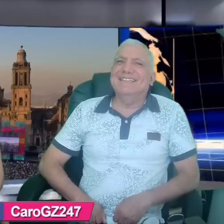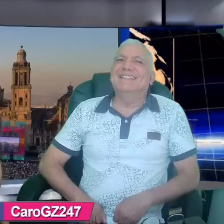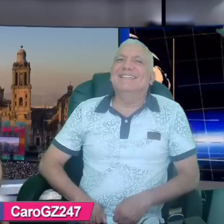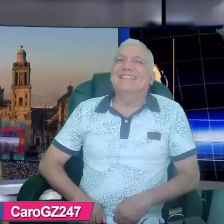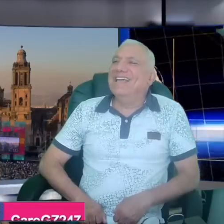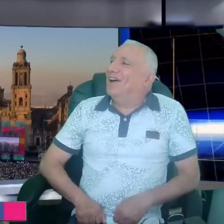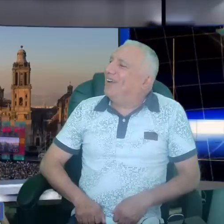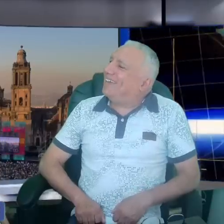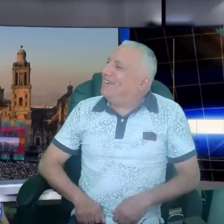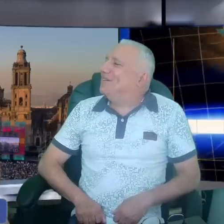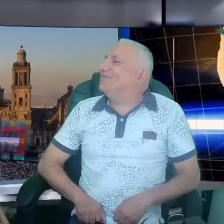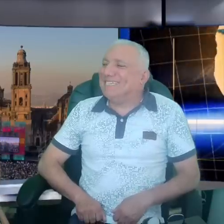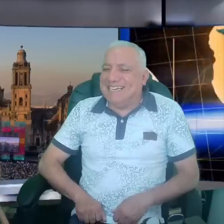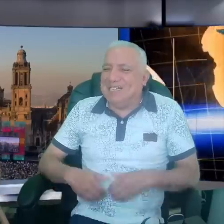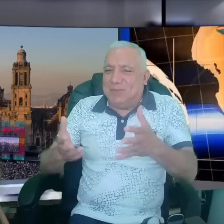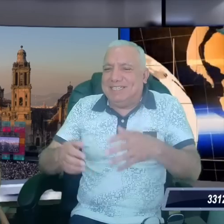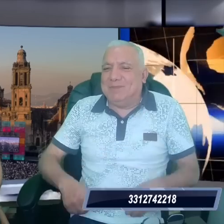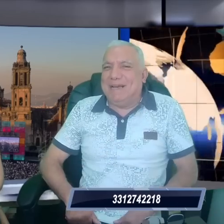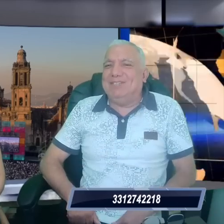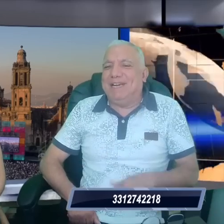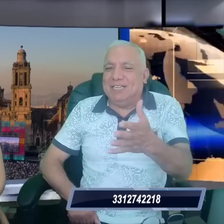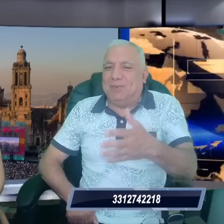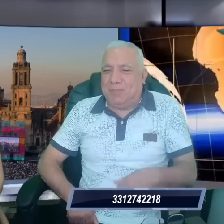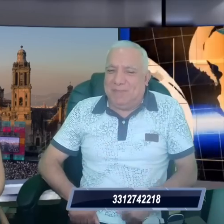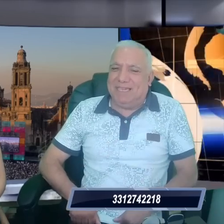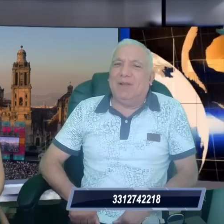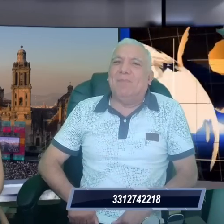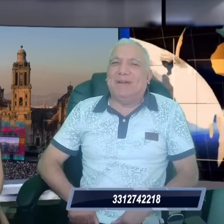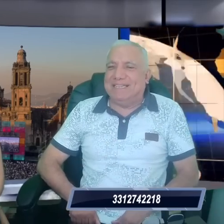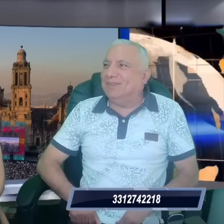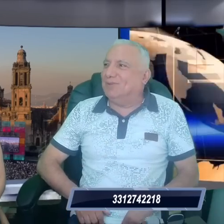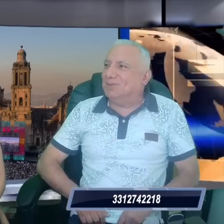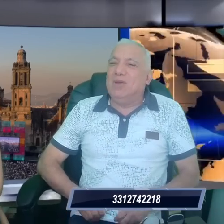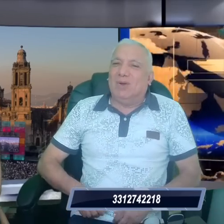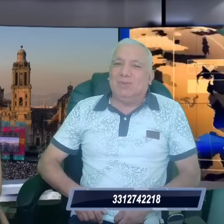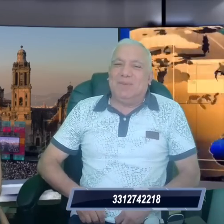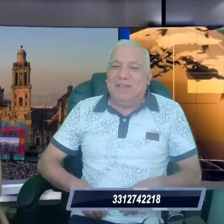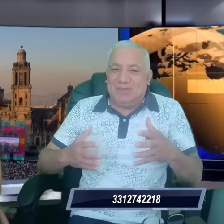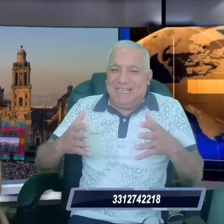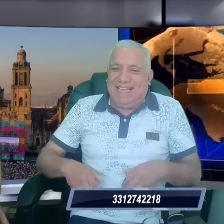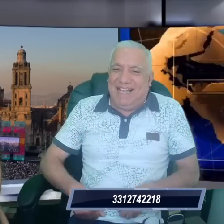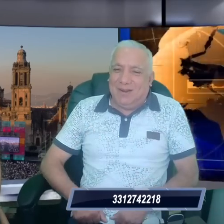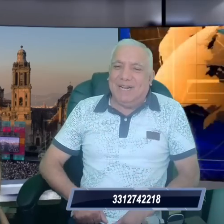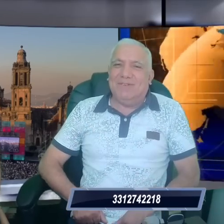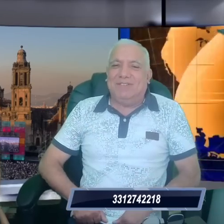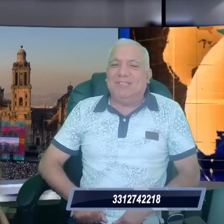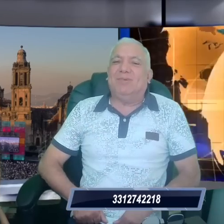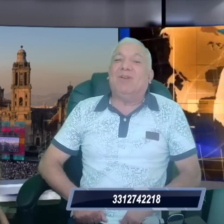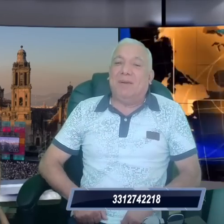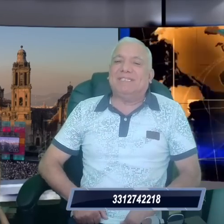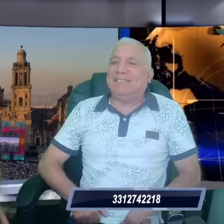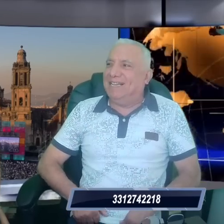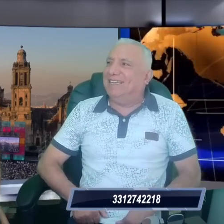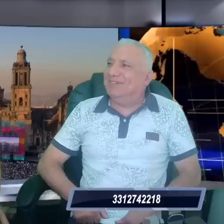hoy está con nosotros hola carolina muchas gracias por este espacio gracias por permitirme compartir con tus con tus amigos algunas reflexiones